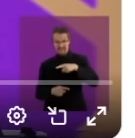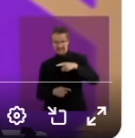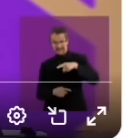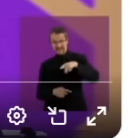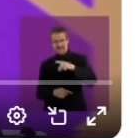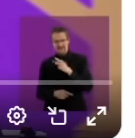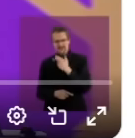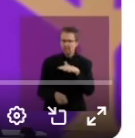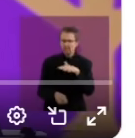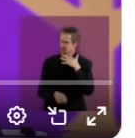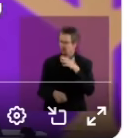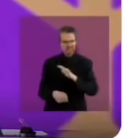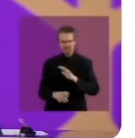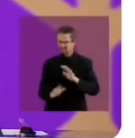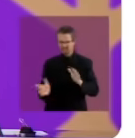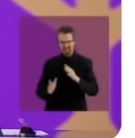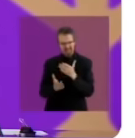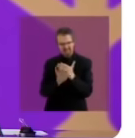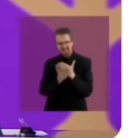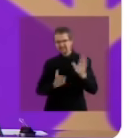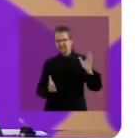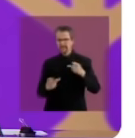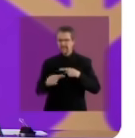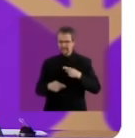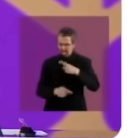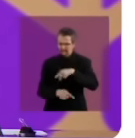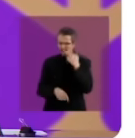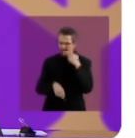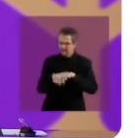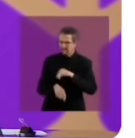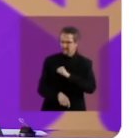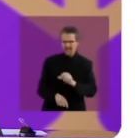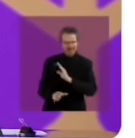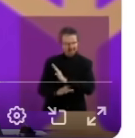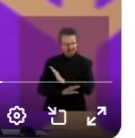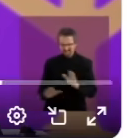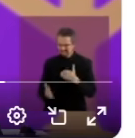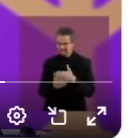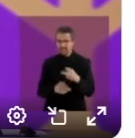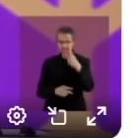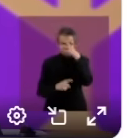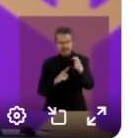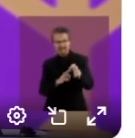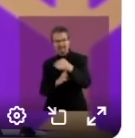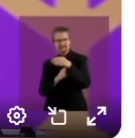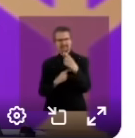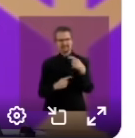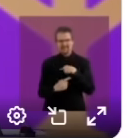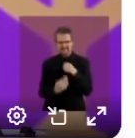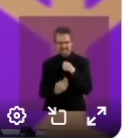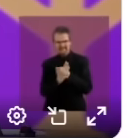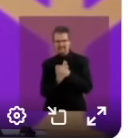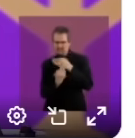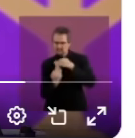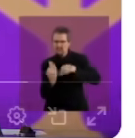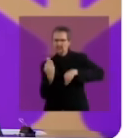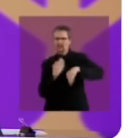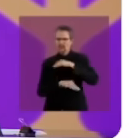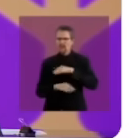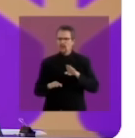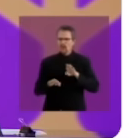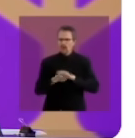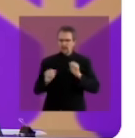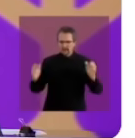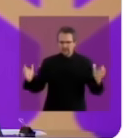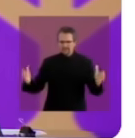hijos. La bandera de México nos cobijará a todos, nos cobijará.